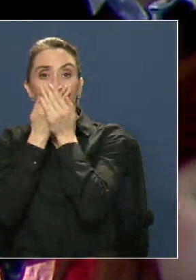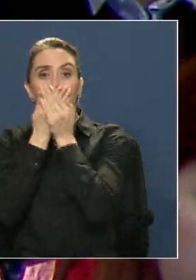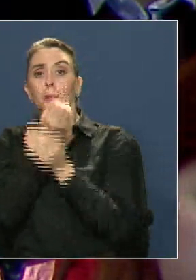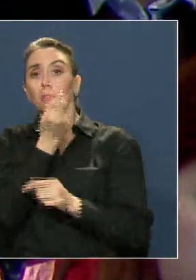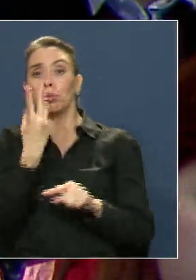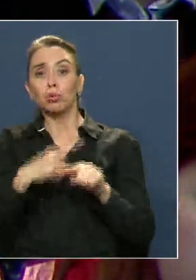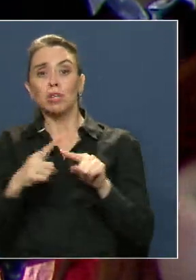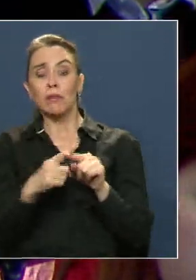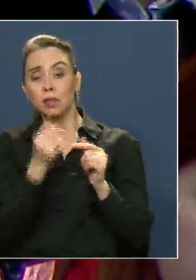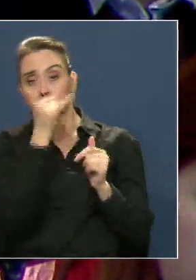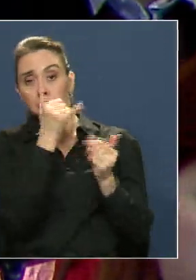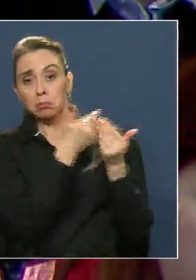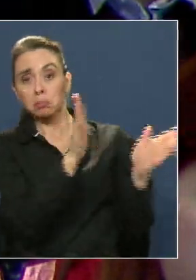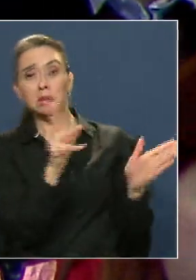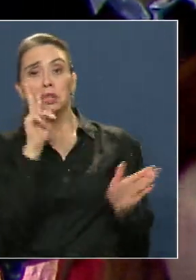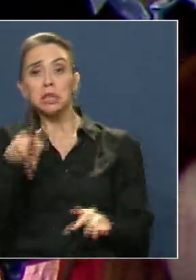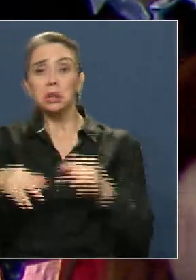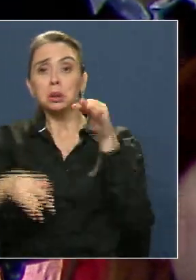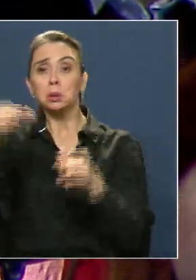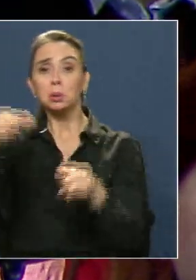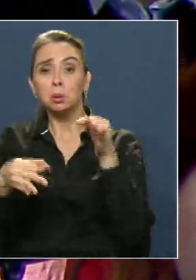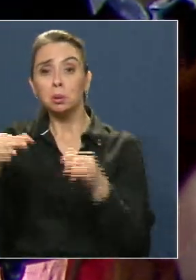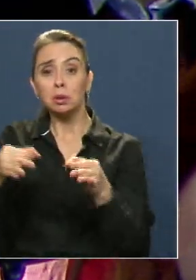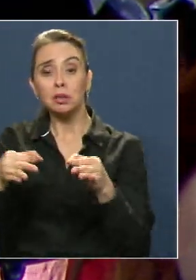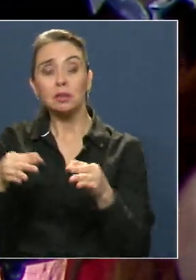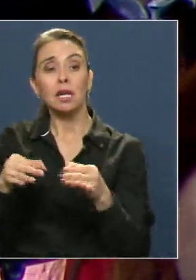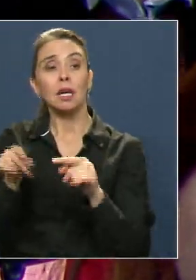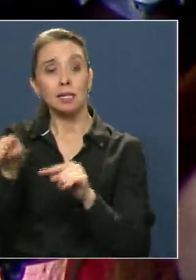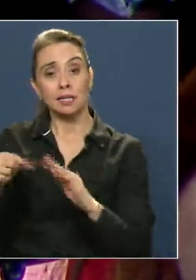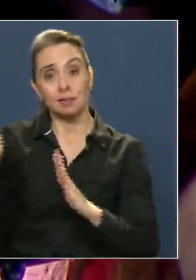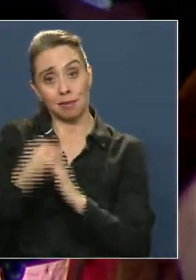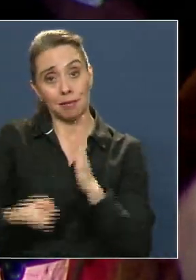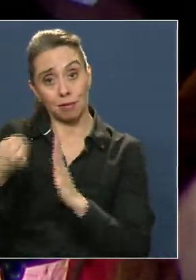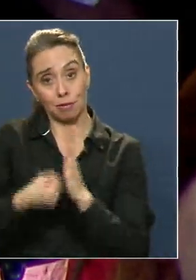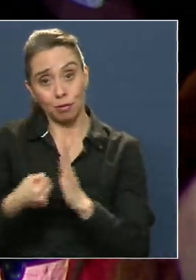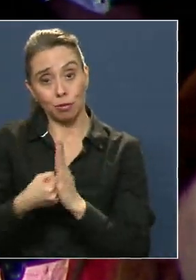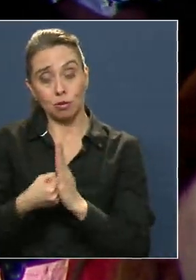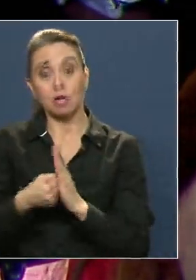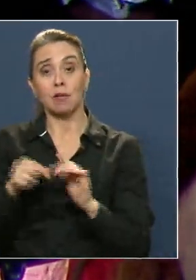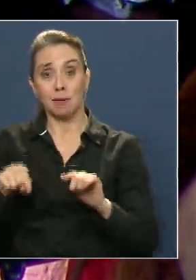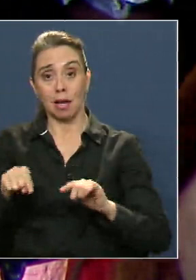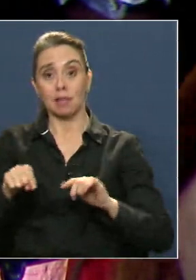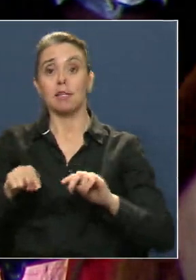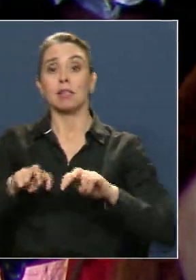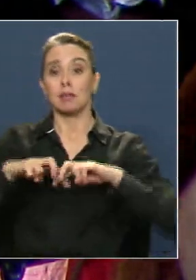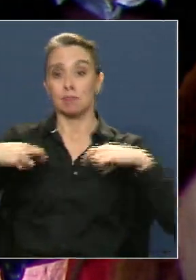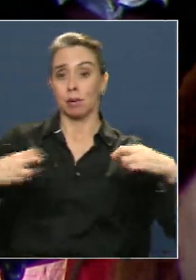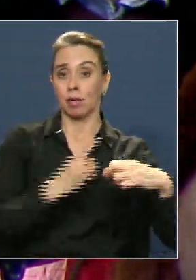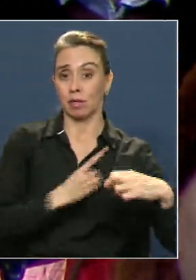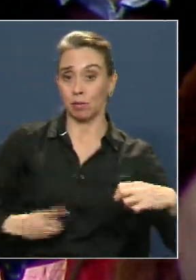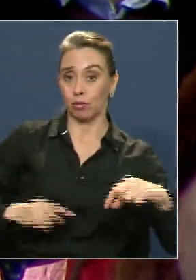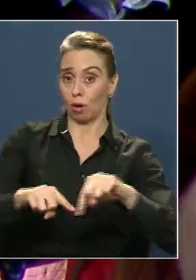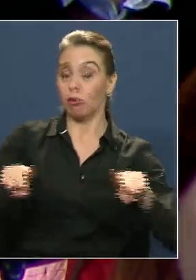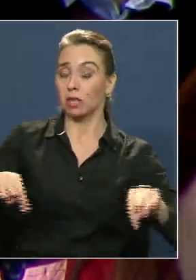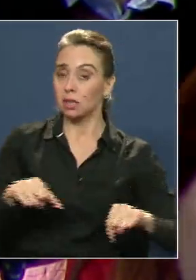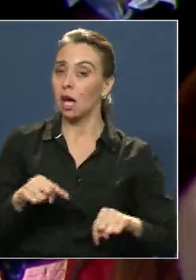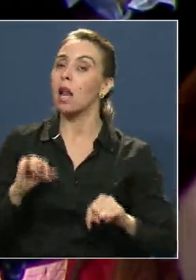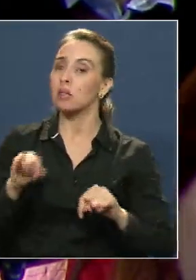impunes, es una causa que yo creo que en esta sala genera unanimidad y por lo tanto no quisiera en